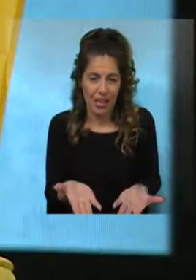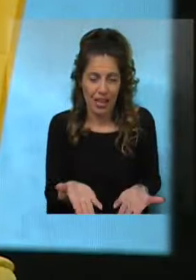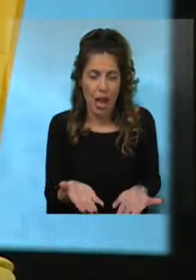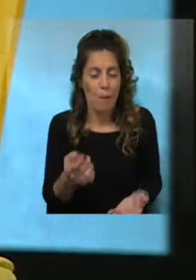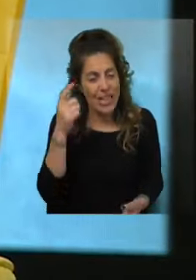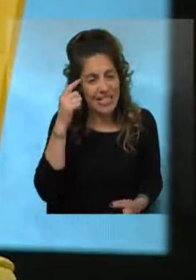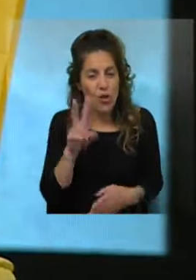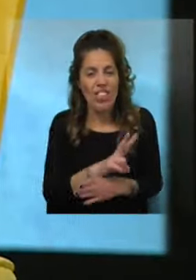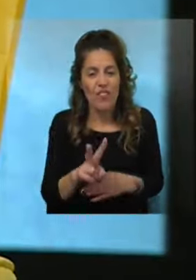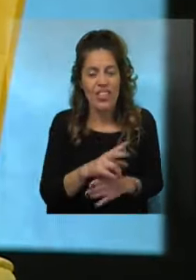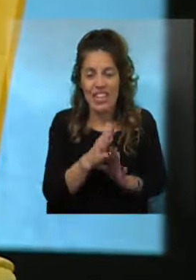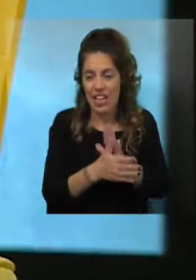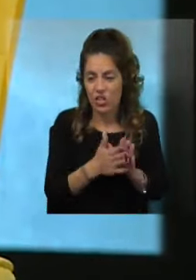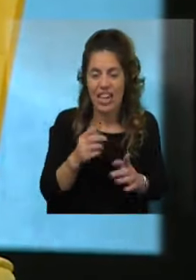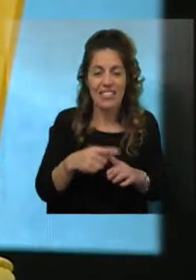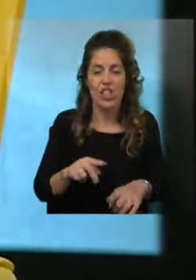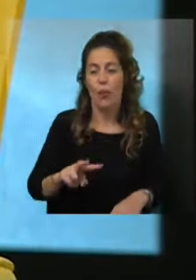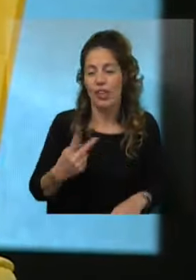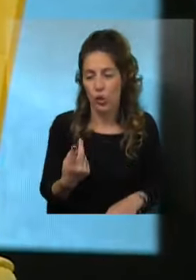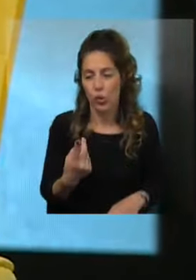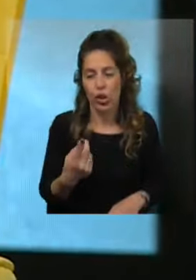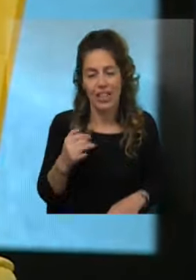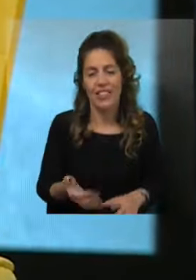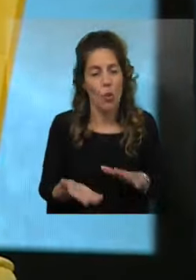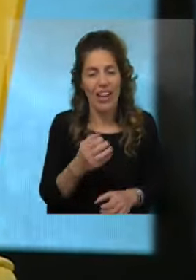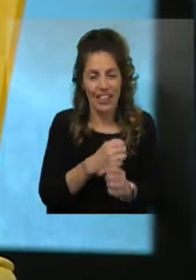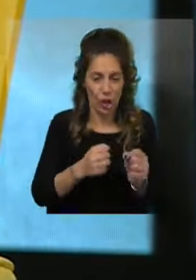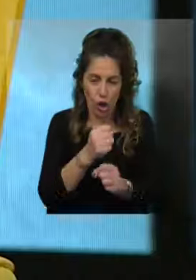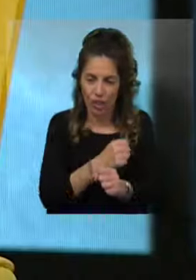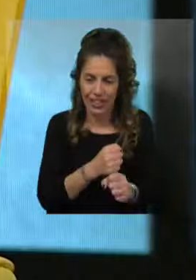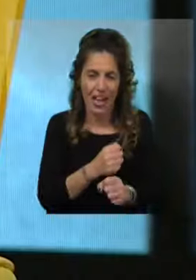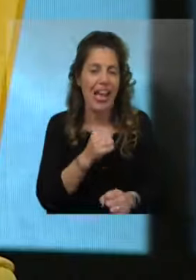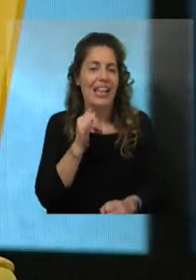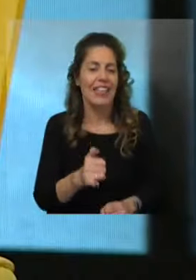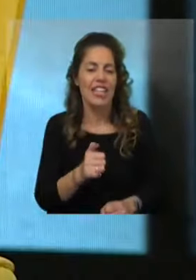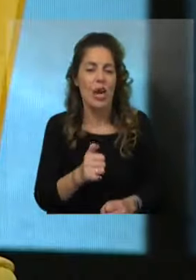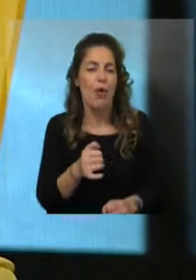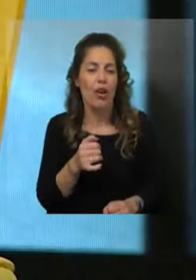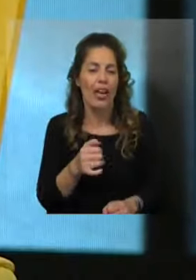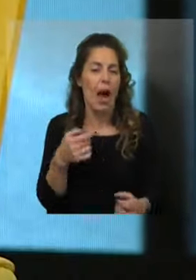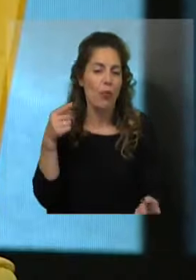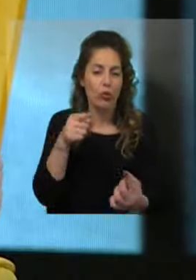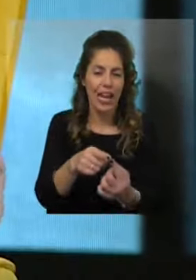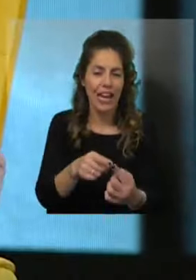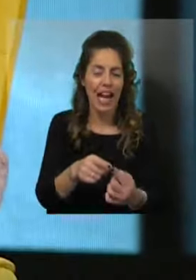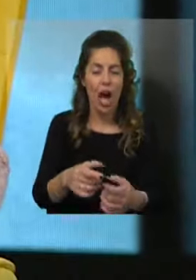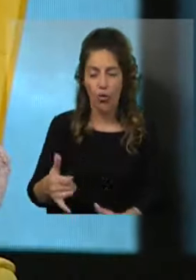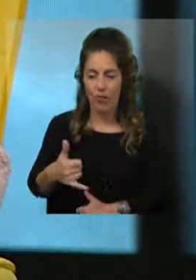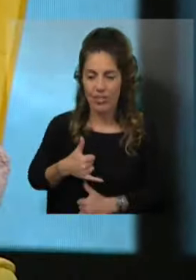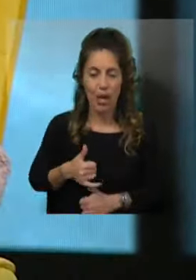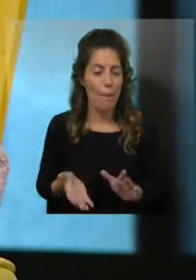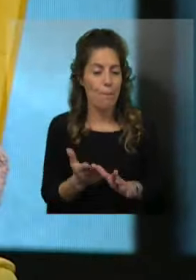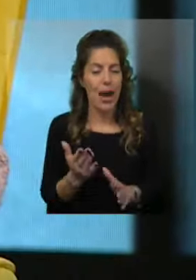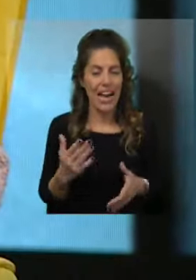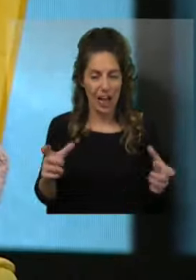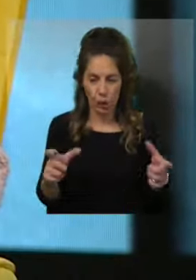nacional en el siglo xxxi tiene que ser con más tecnología entonces tendríamos que ir a unas fuerzas armadas más reducidas en eh